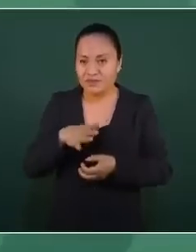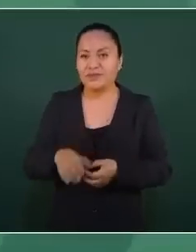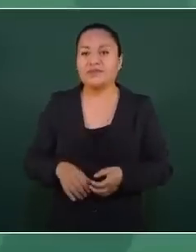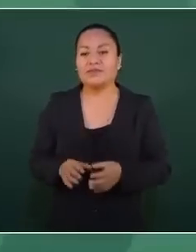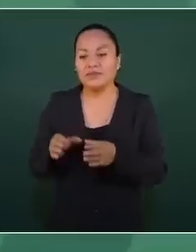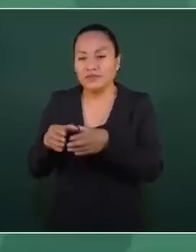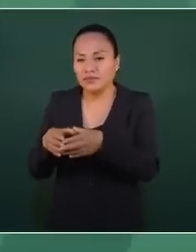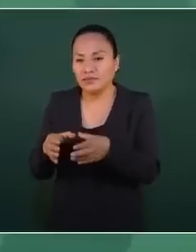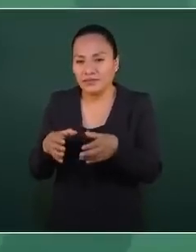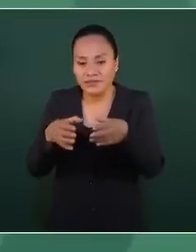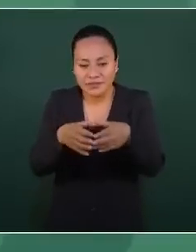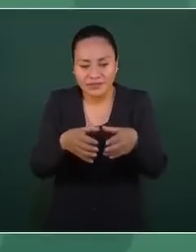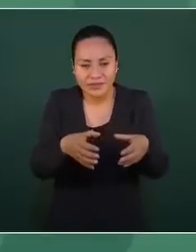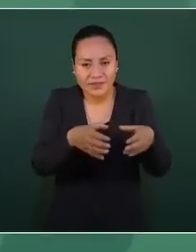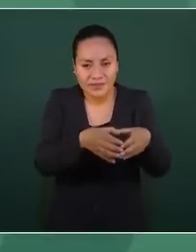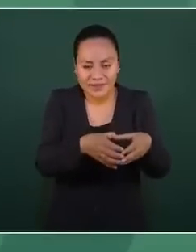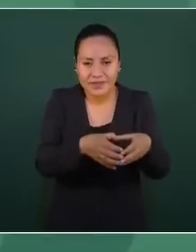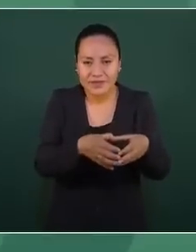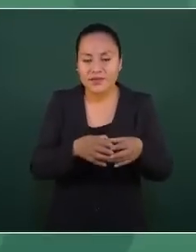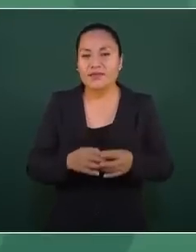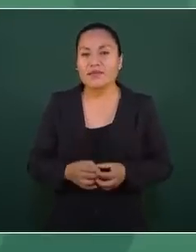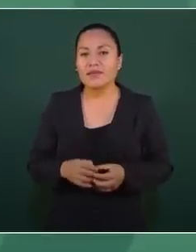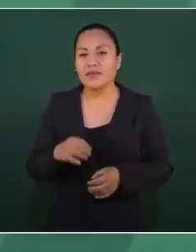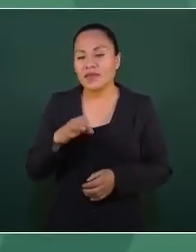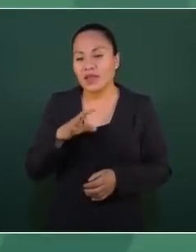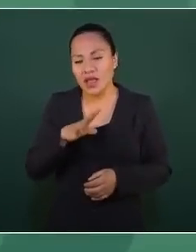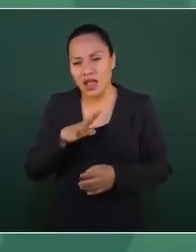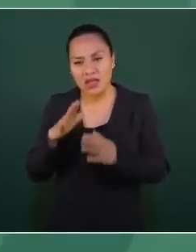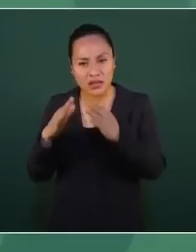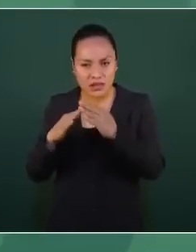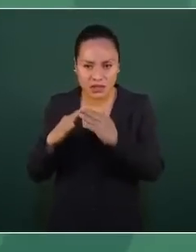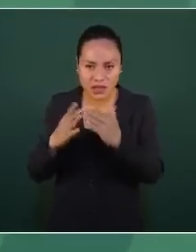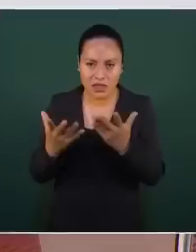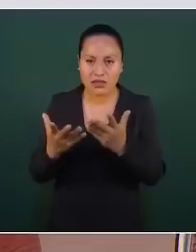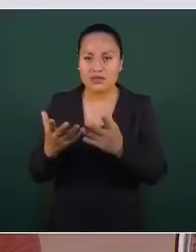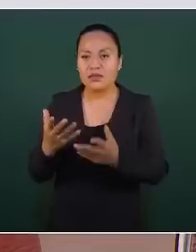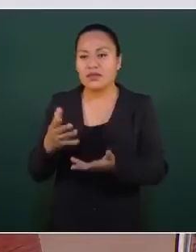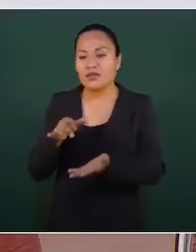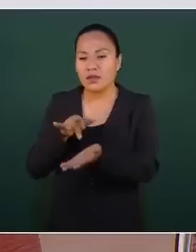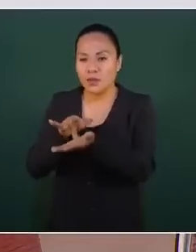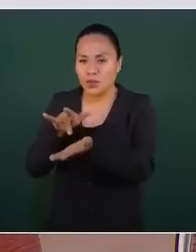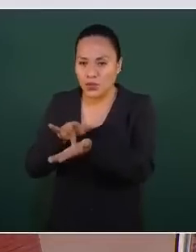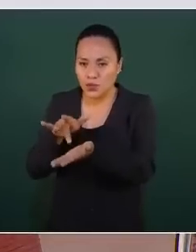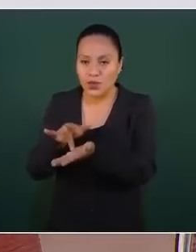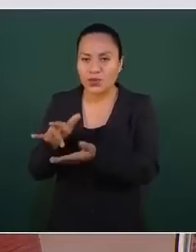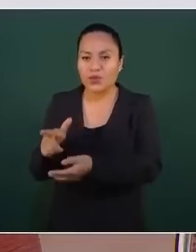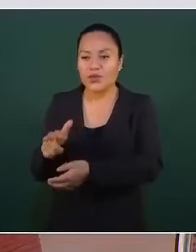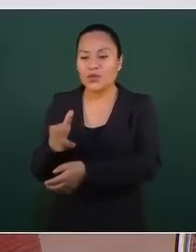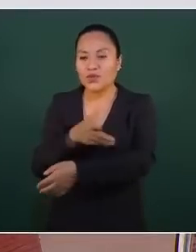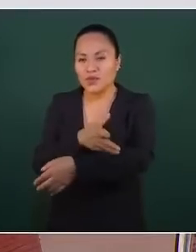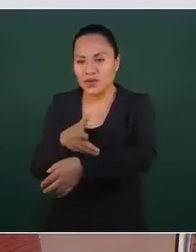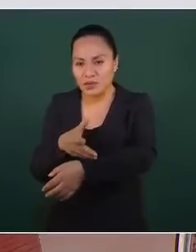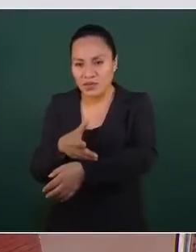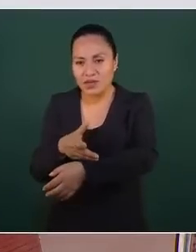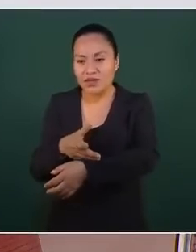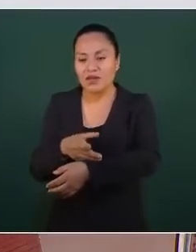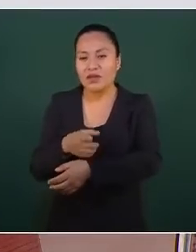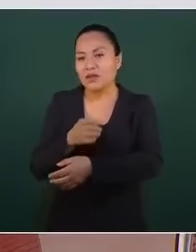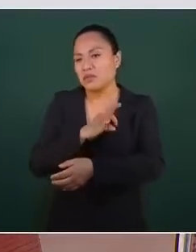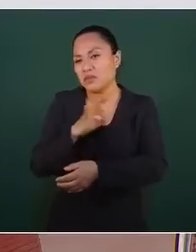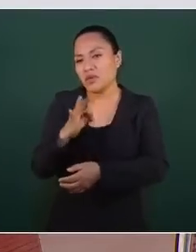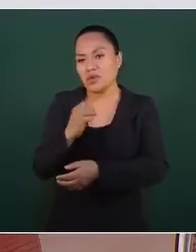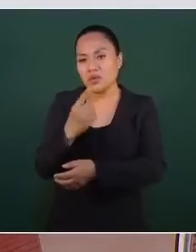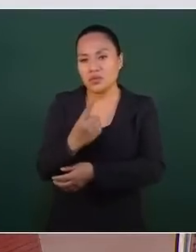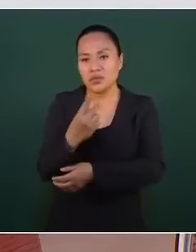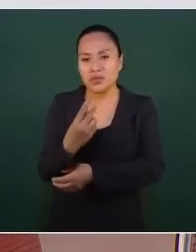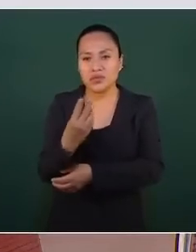Hay viviendas, hay familias en Oaxaca que reciben hasta 3, 4 apoyos,